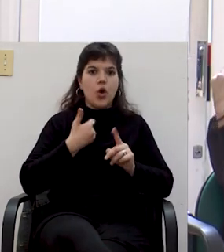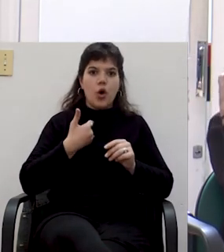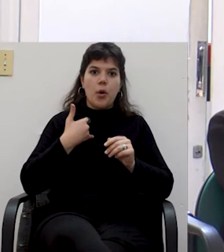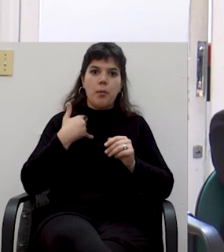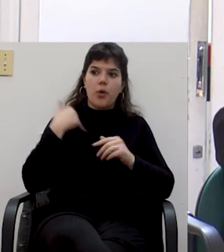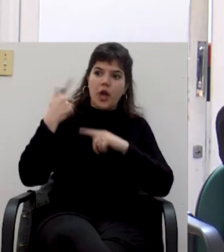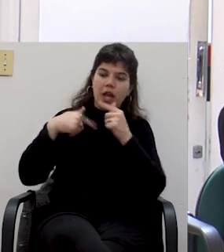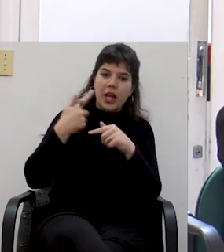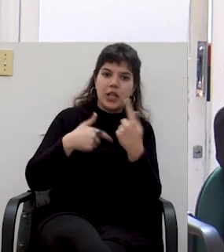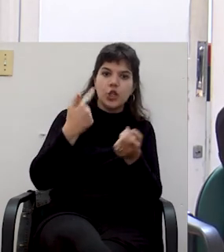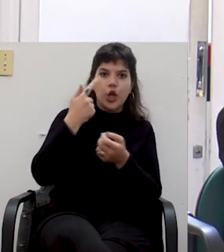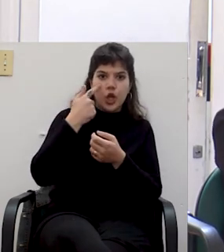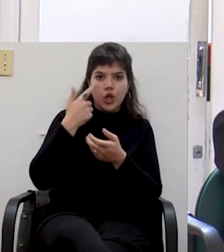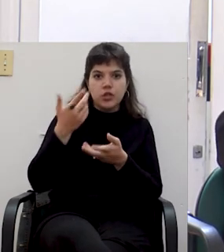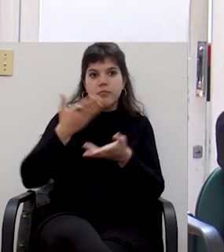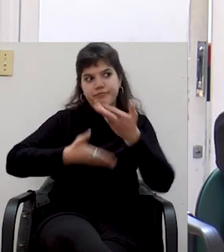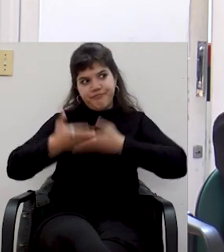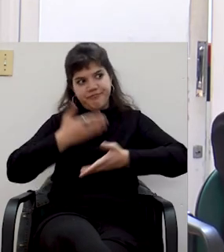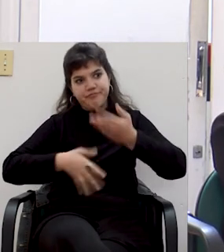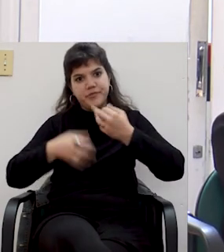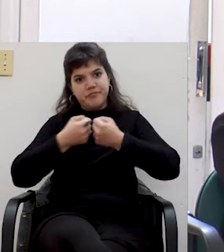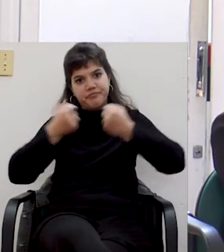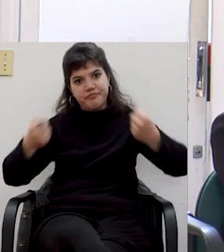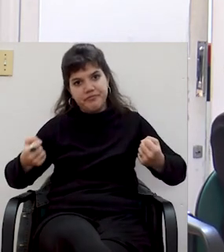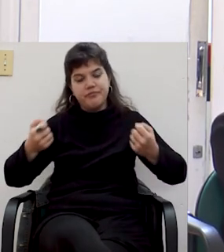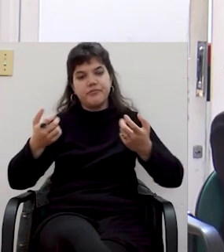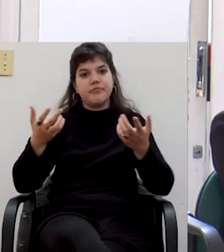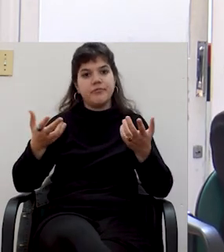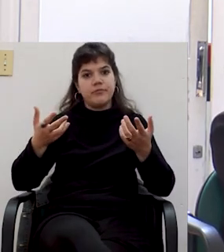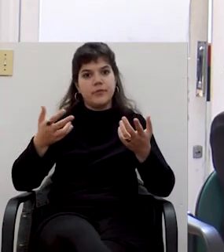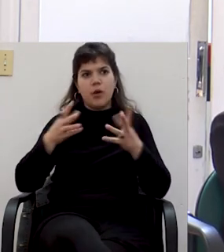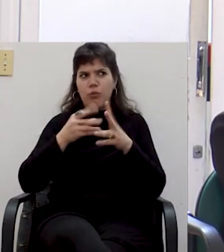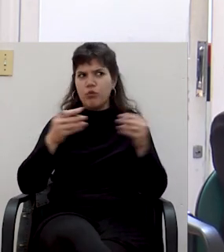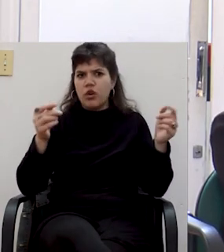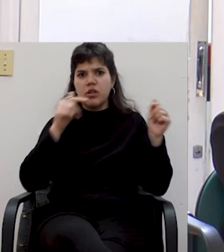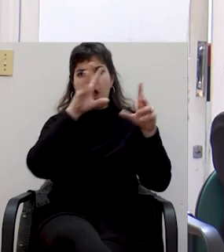de conocimiento, del intercambio, de la extensión. Y